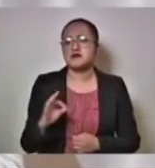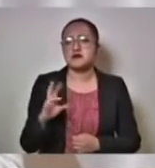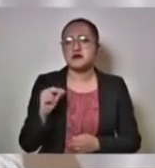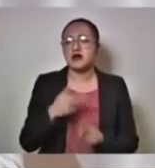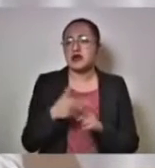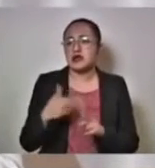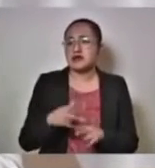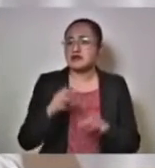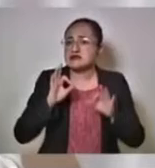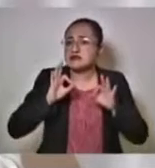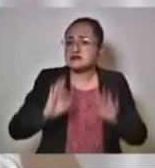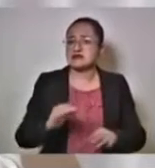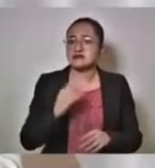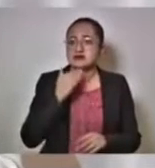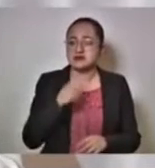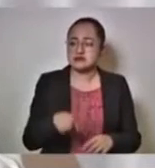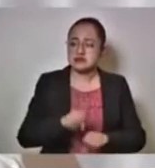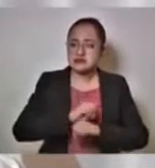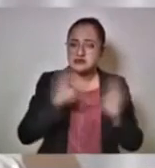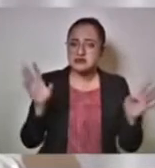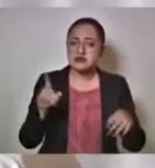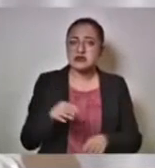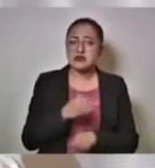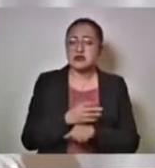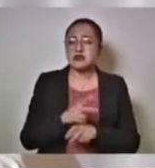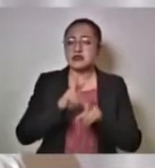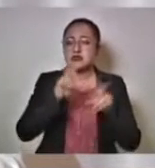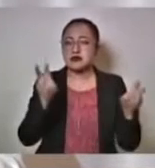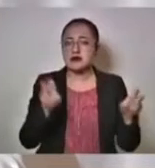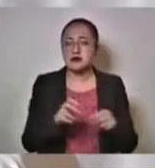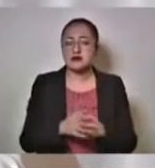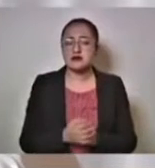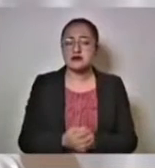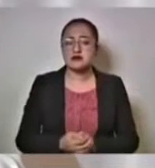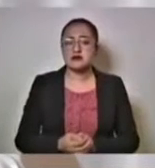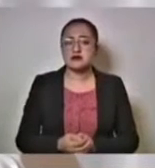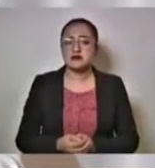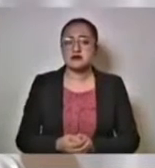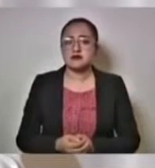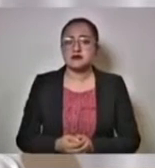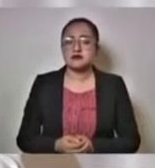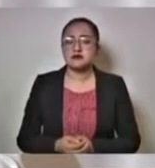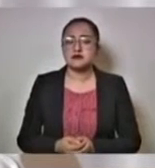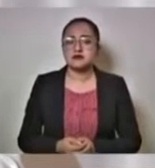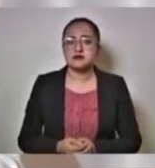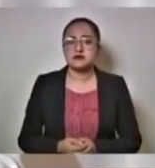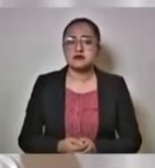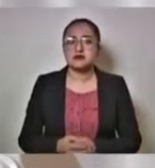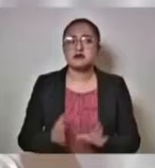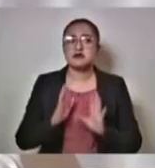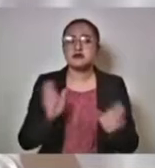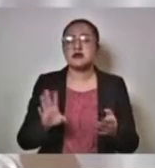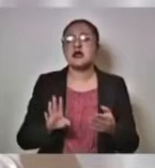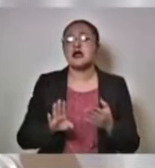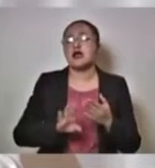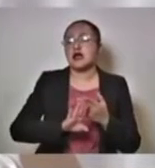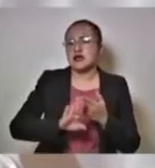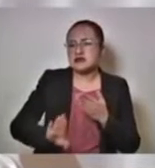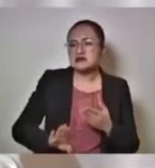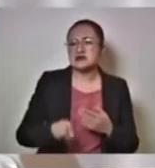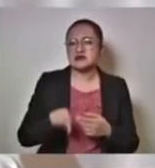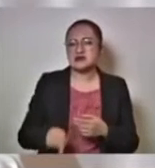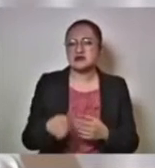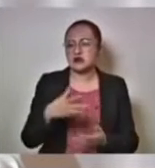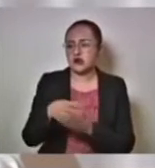hasta que esté perfectamente claro el tema de ya evitar los contagios